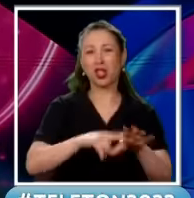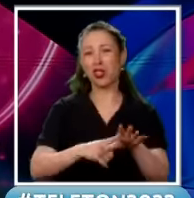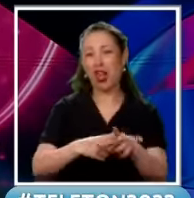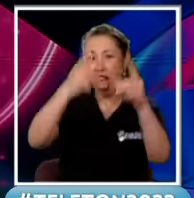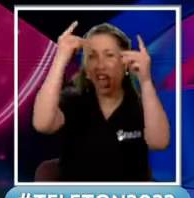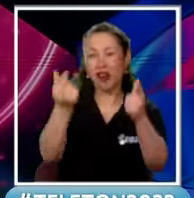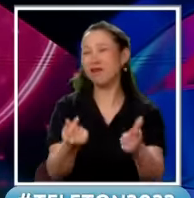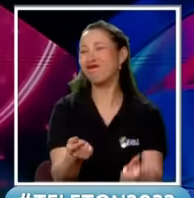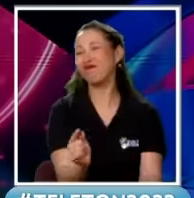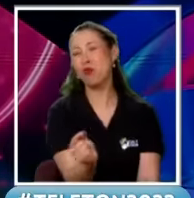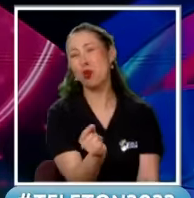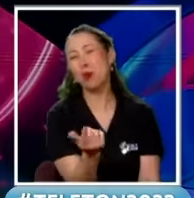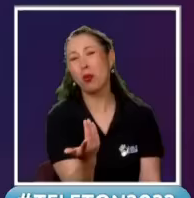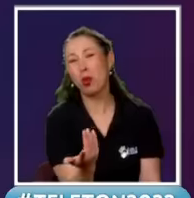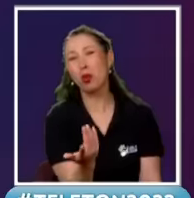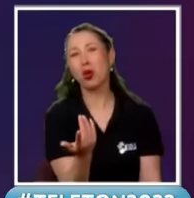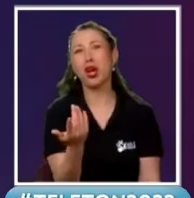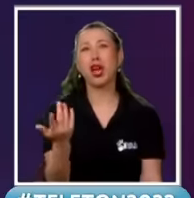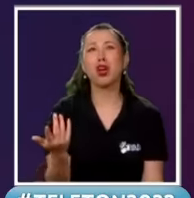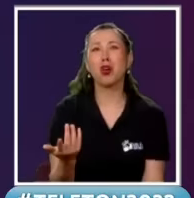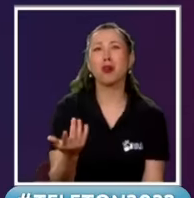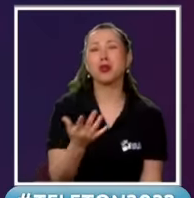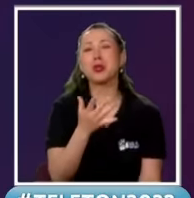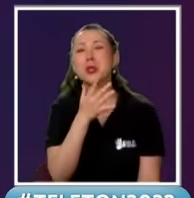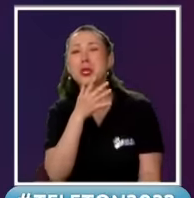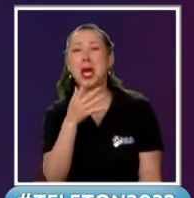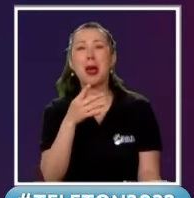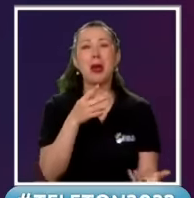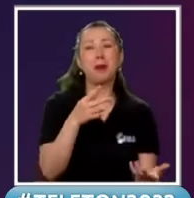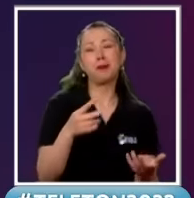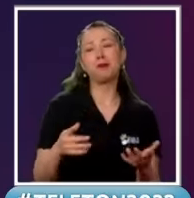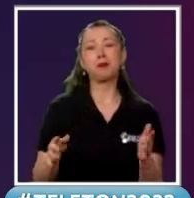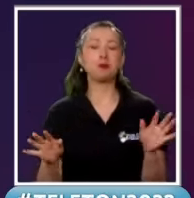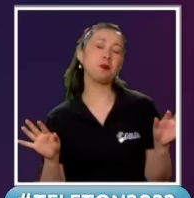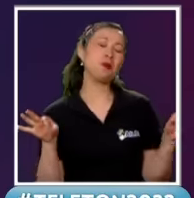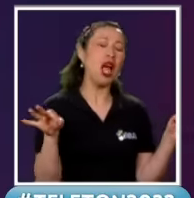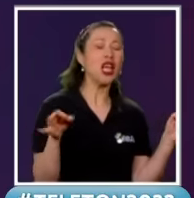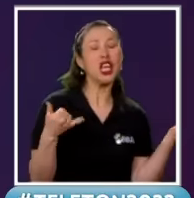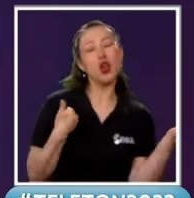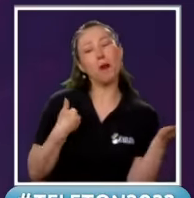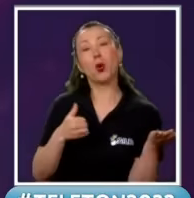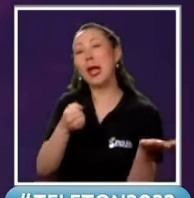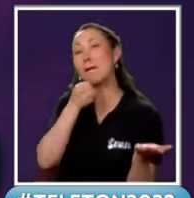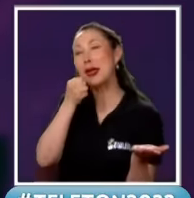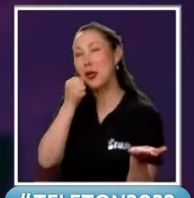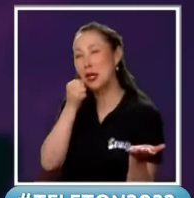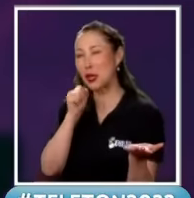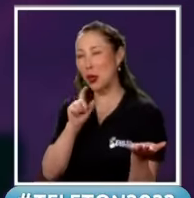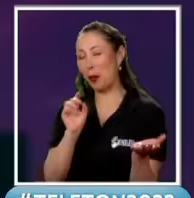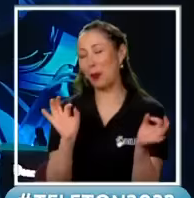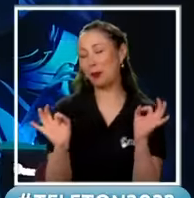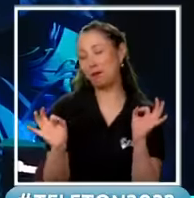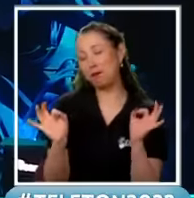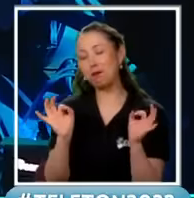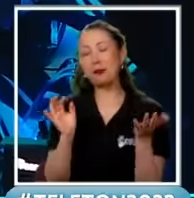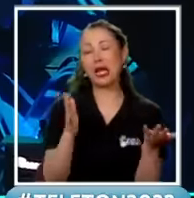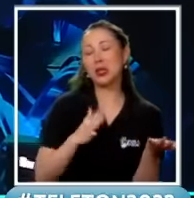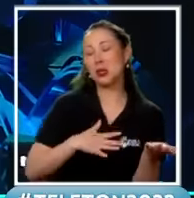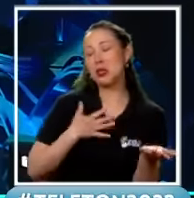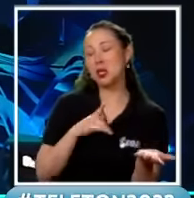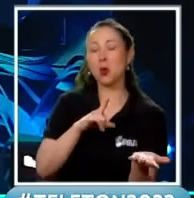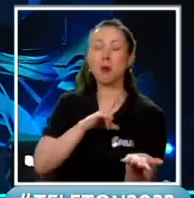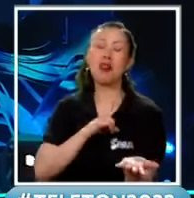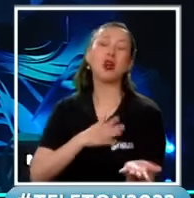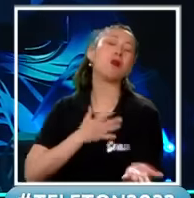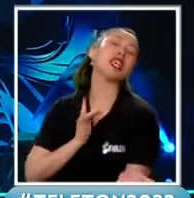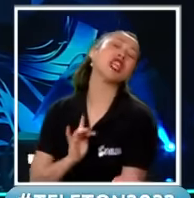tecnológico. Como si fuera cosa entendiendo Neme. No sé, no me gusta. Sí, ¿por qué hay que ocuparla? Si no, no